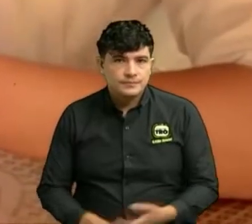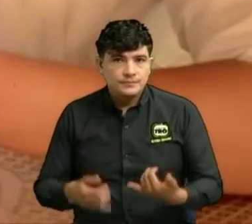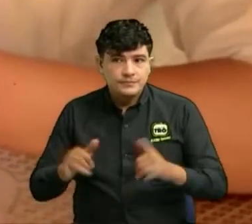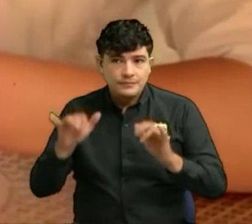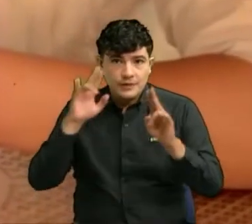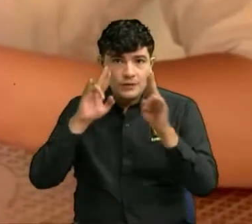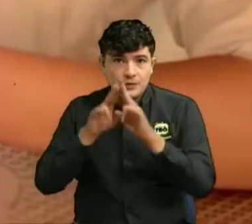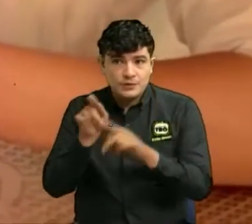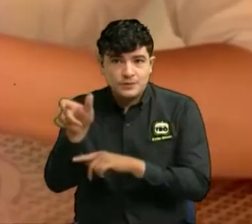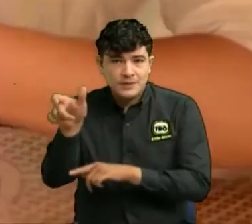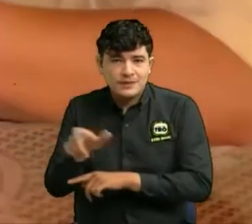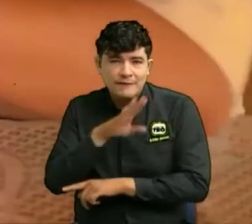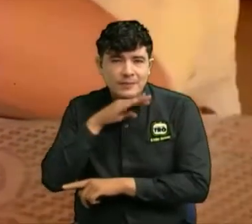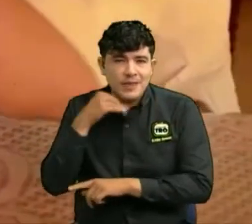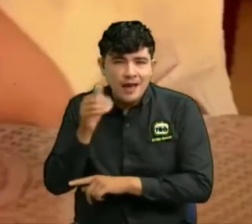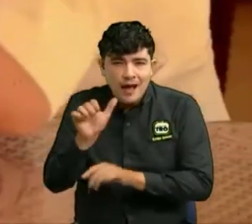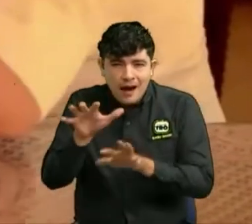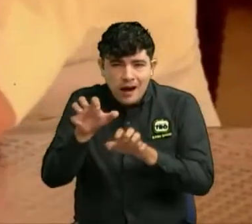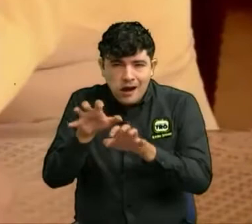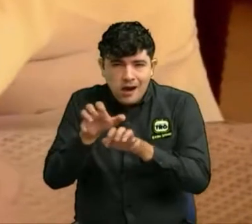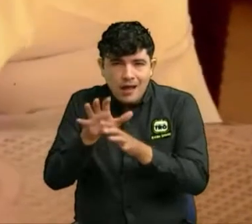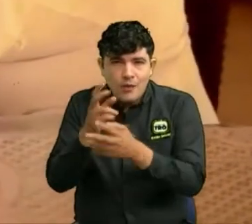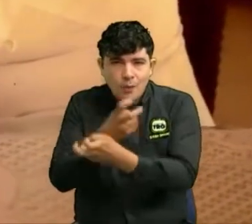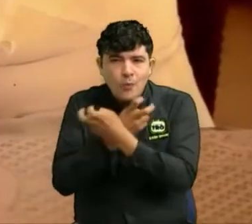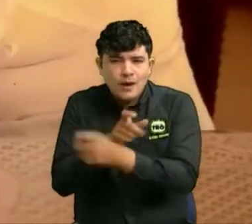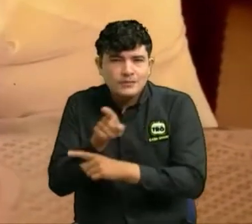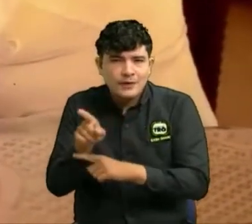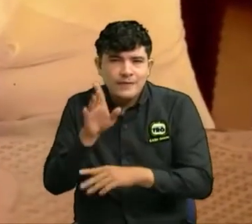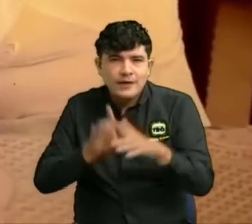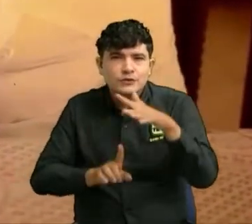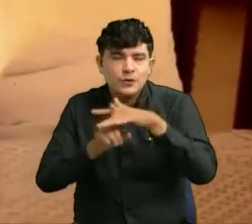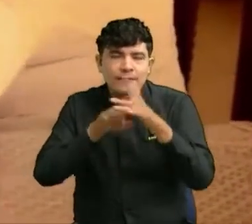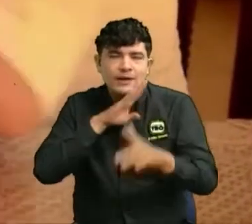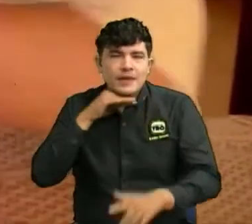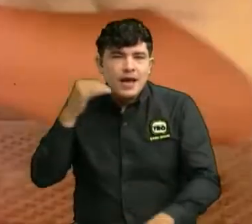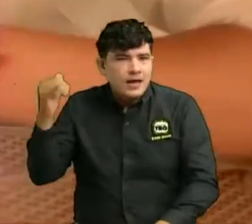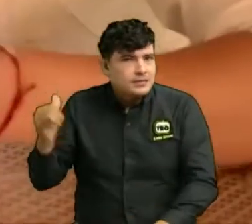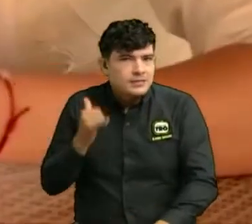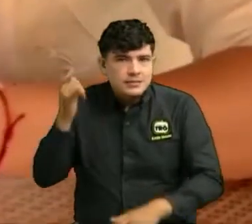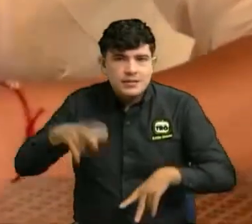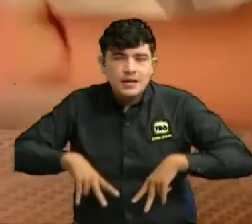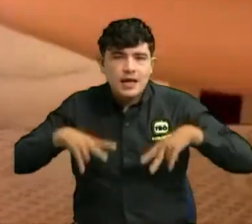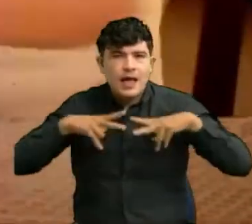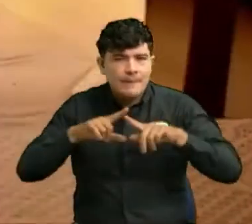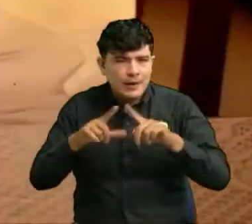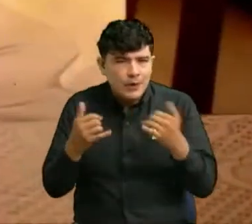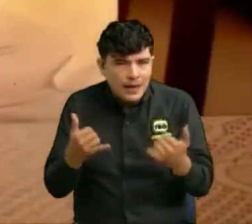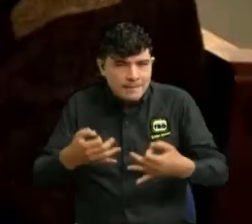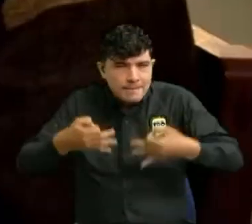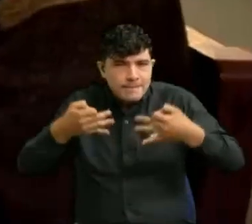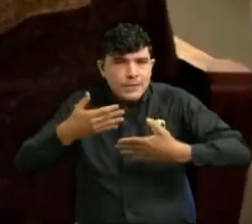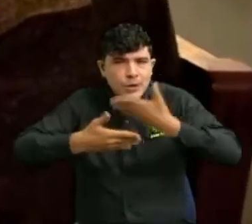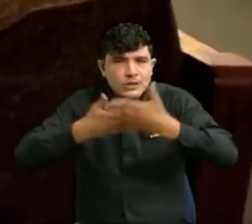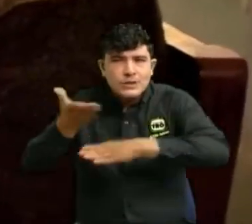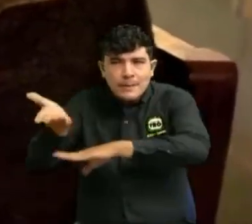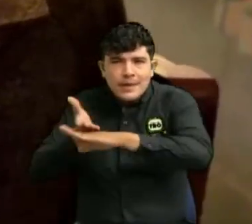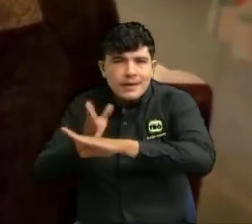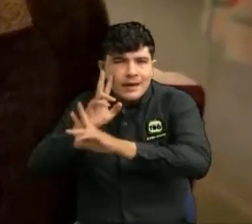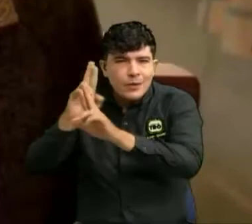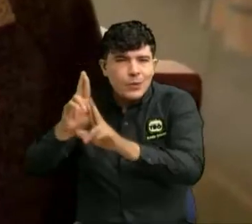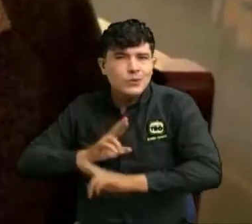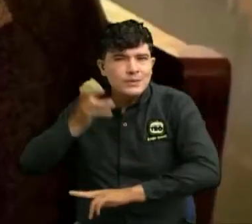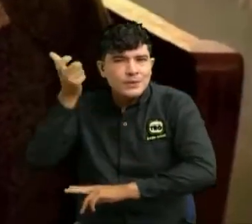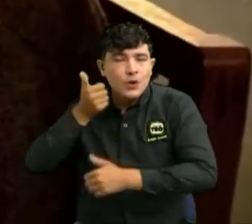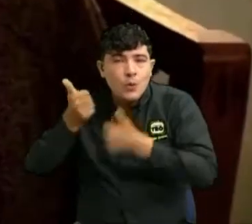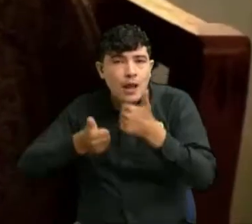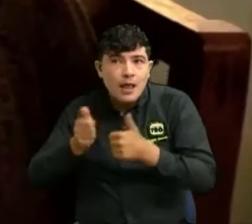origen común, lo más pertinente es que se le solicite a la administradora de fondo de pensiones esa calificación